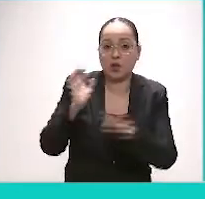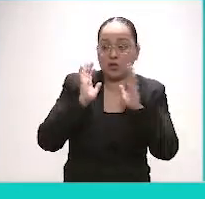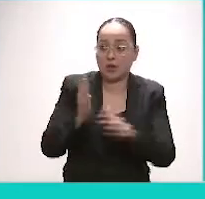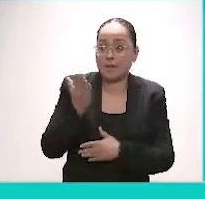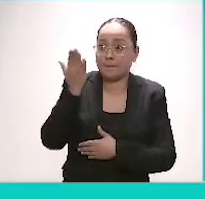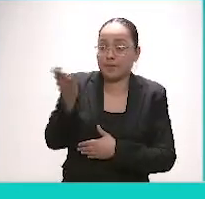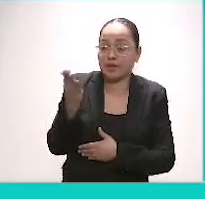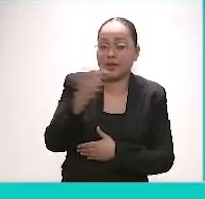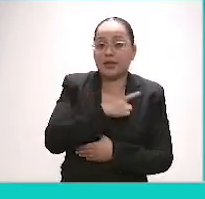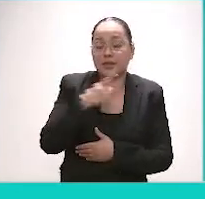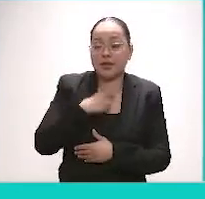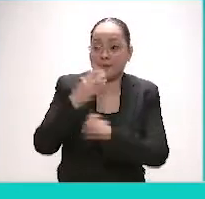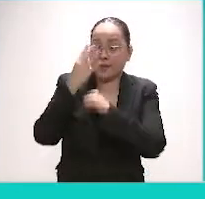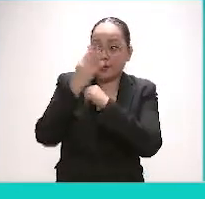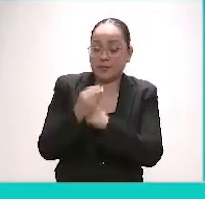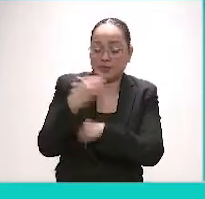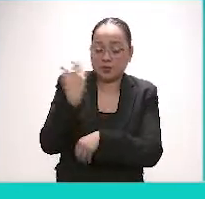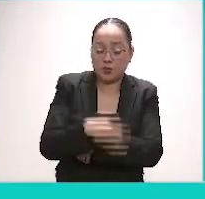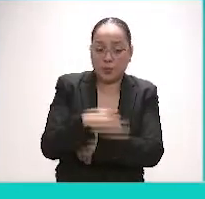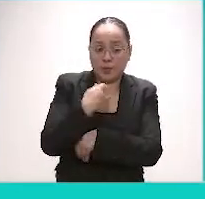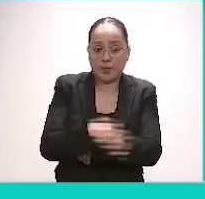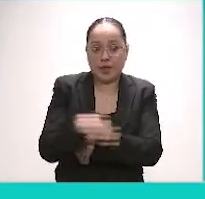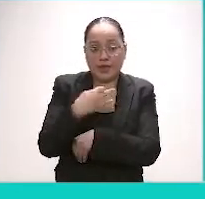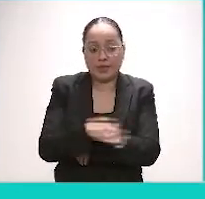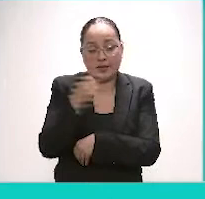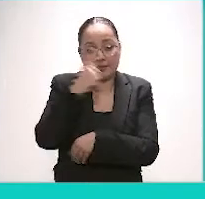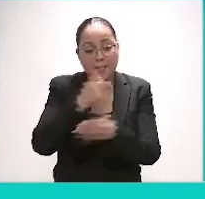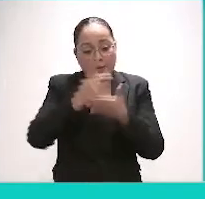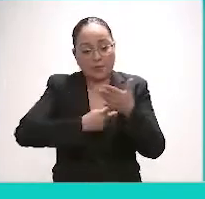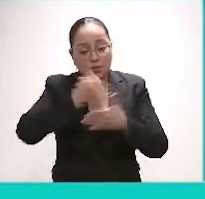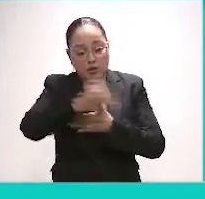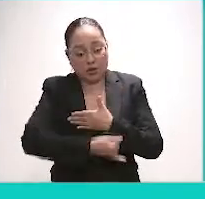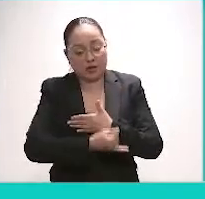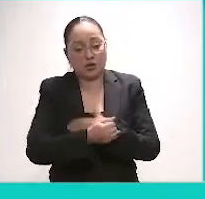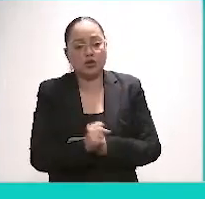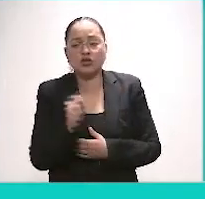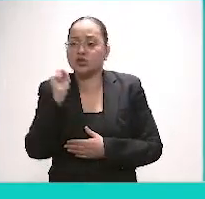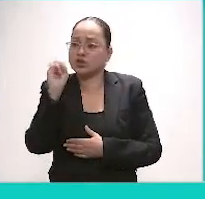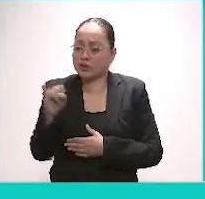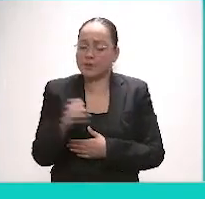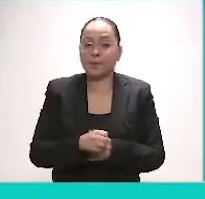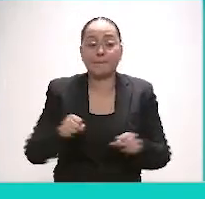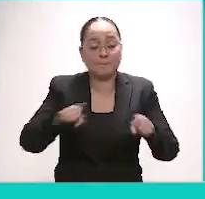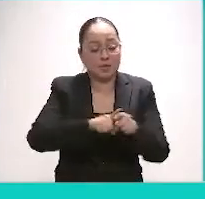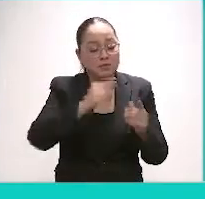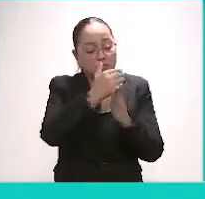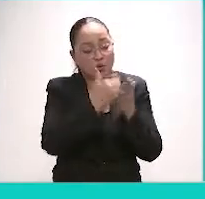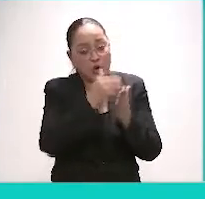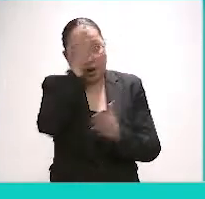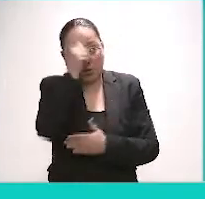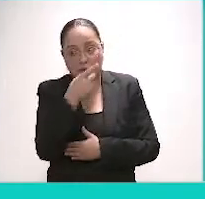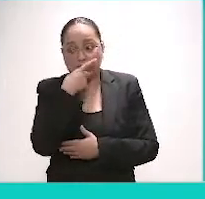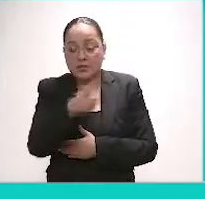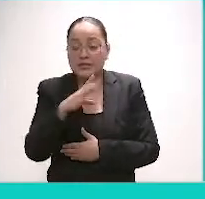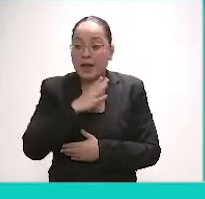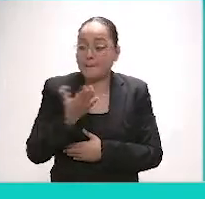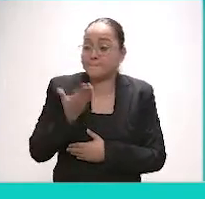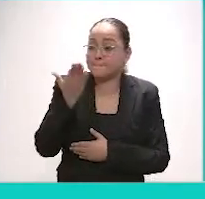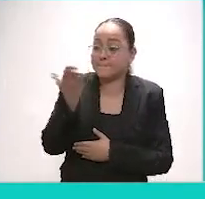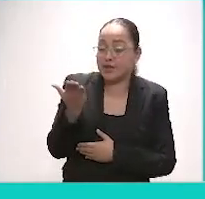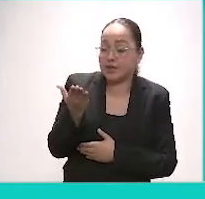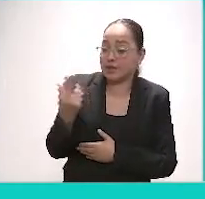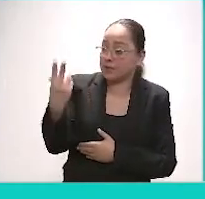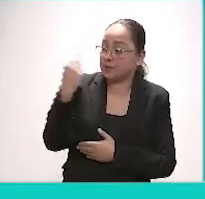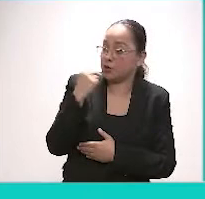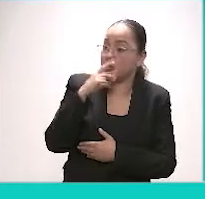que se solicita una autorización provisional a tales proyectos incluso en el acuerdo señala que si se presenta la solicitud y no